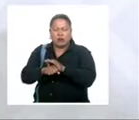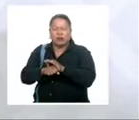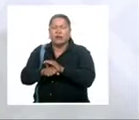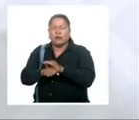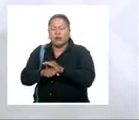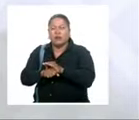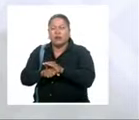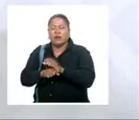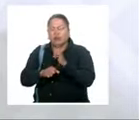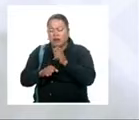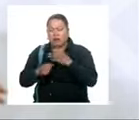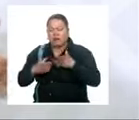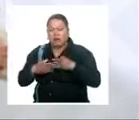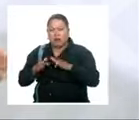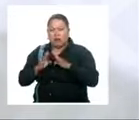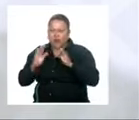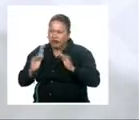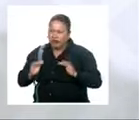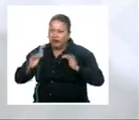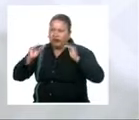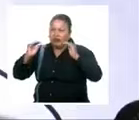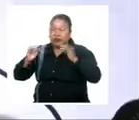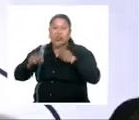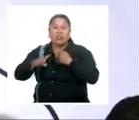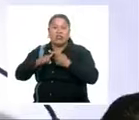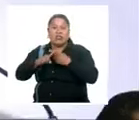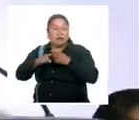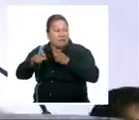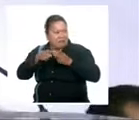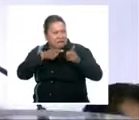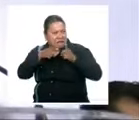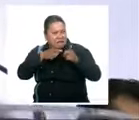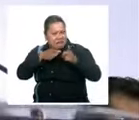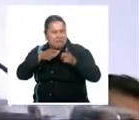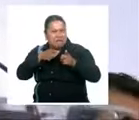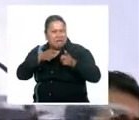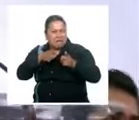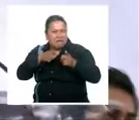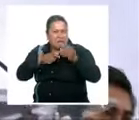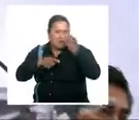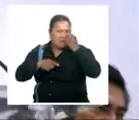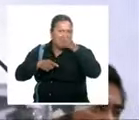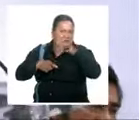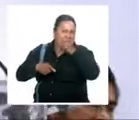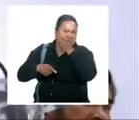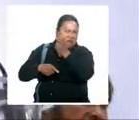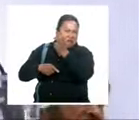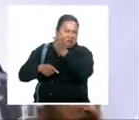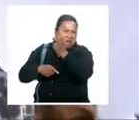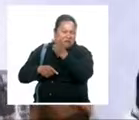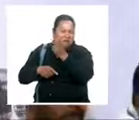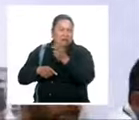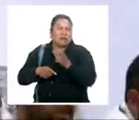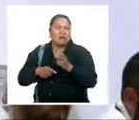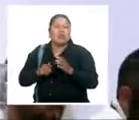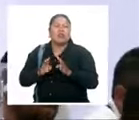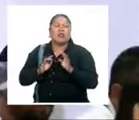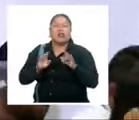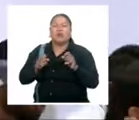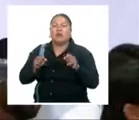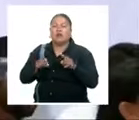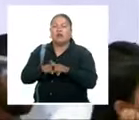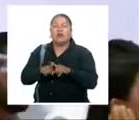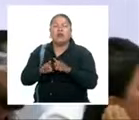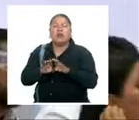nuestra soberanía. Quienes acusan, al igual que algunos conservadores